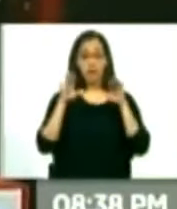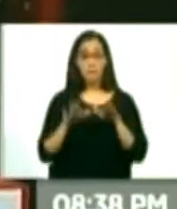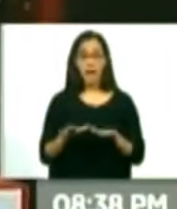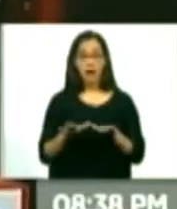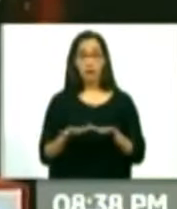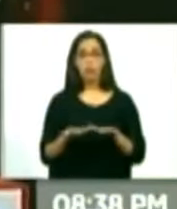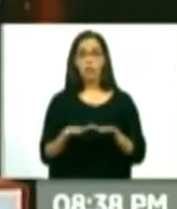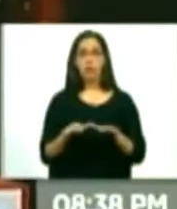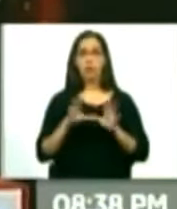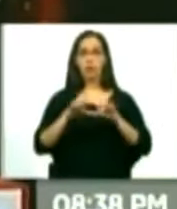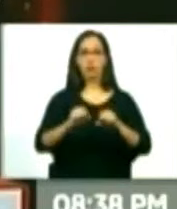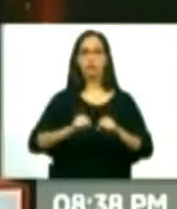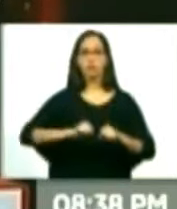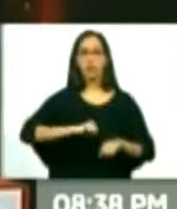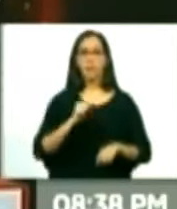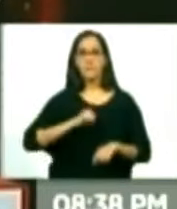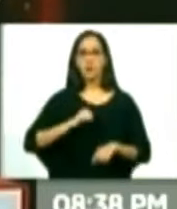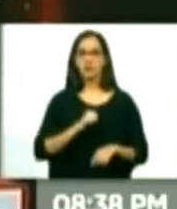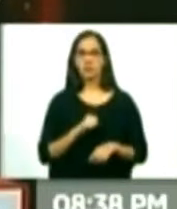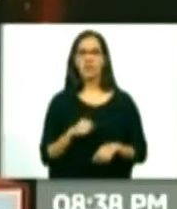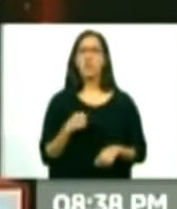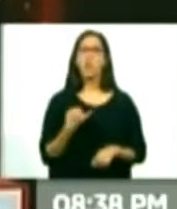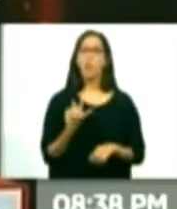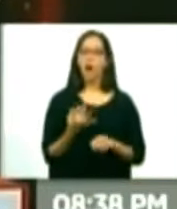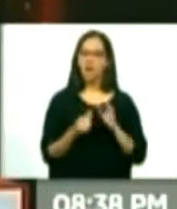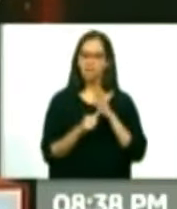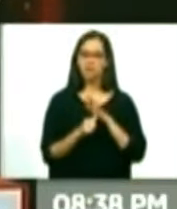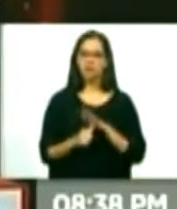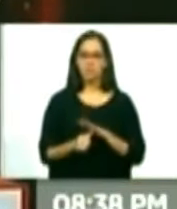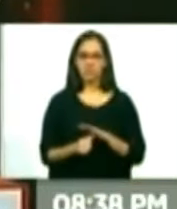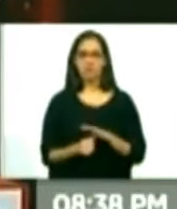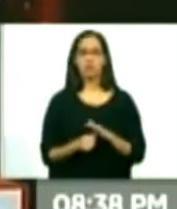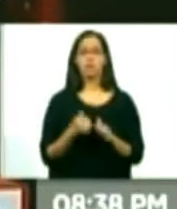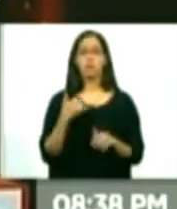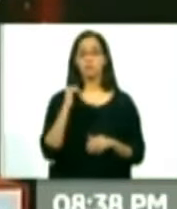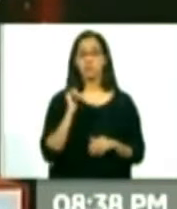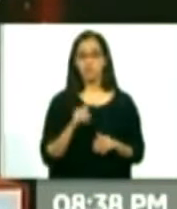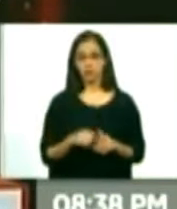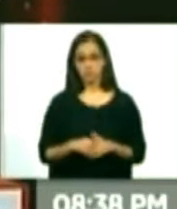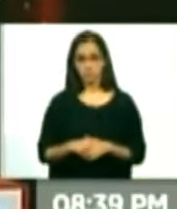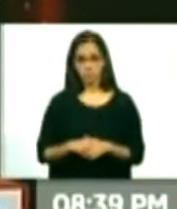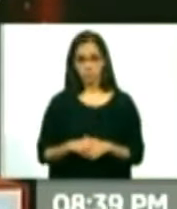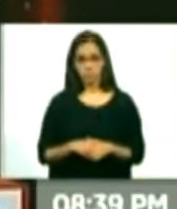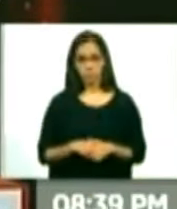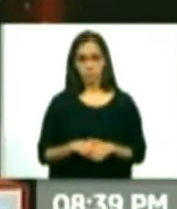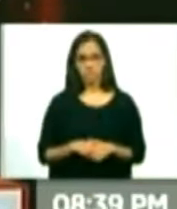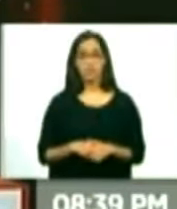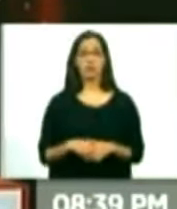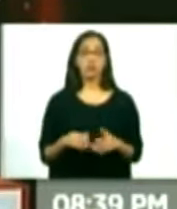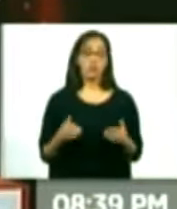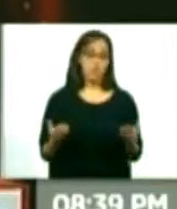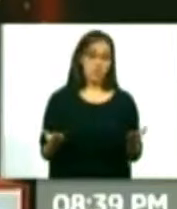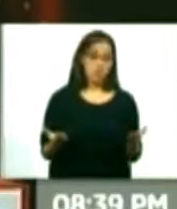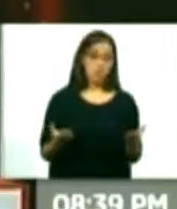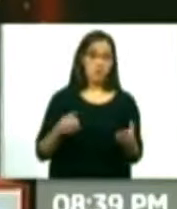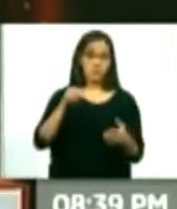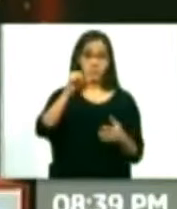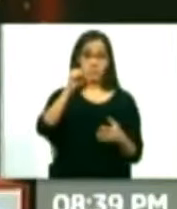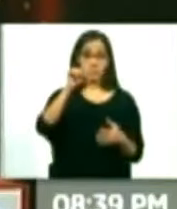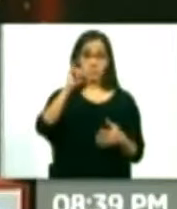con el control de la policía. ¡Cuánta represión hubiese habido! Y Simonovic seguro